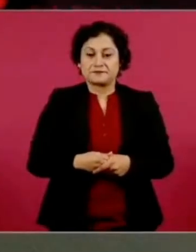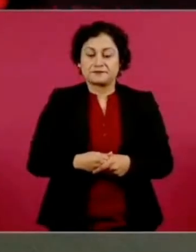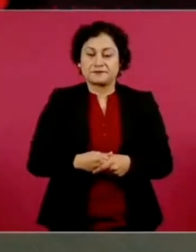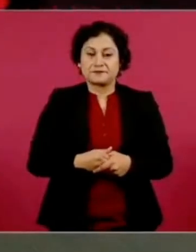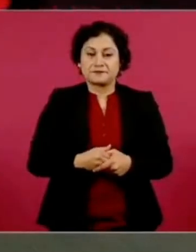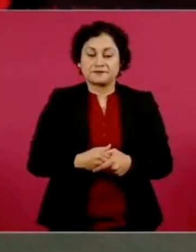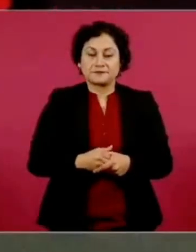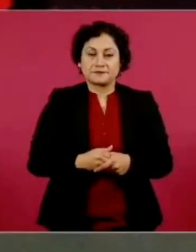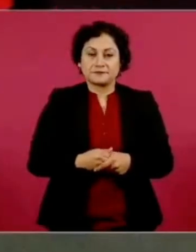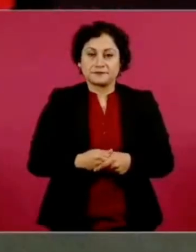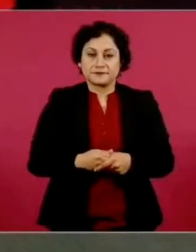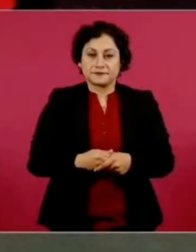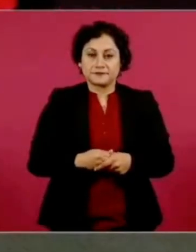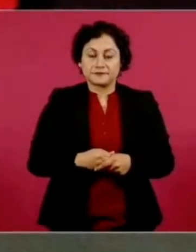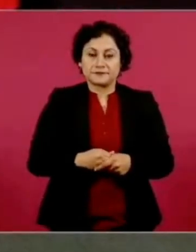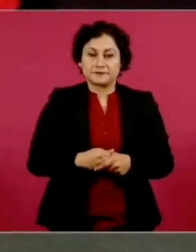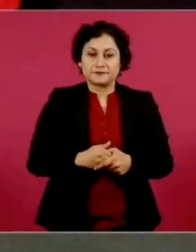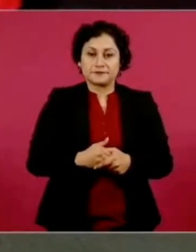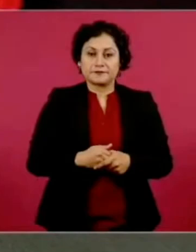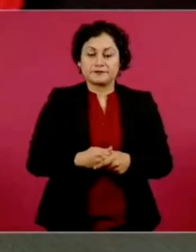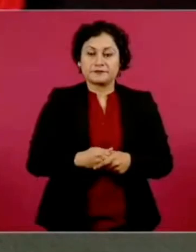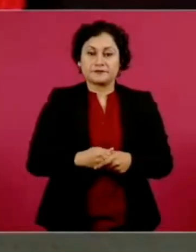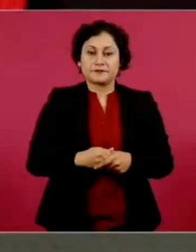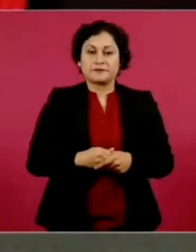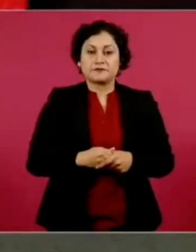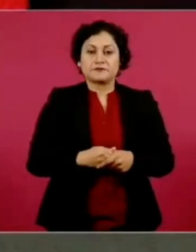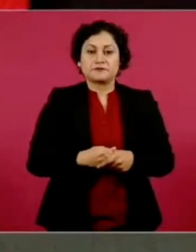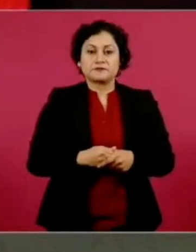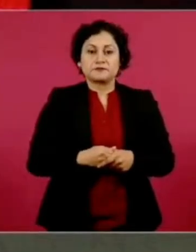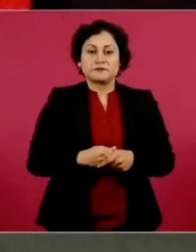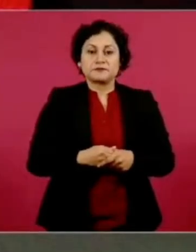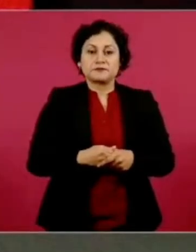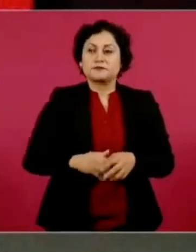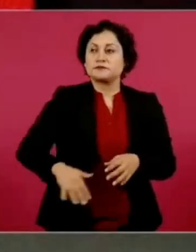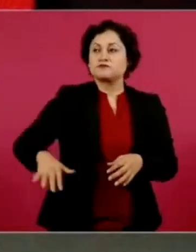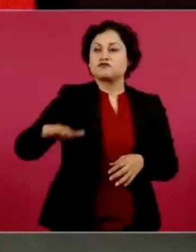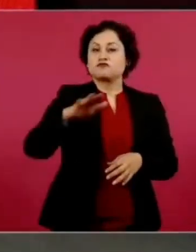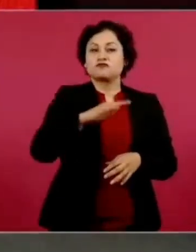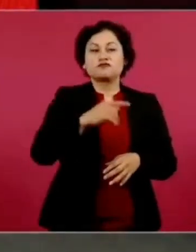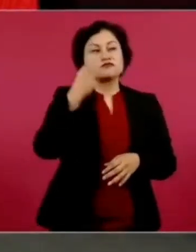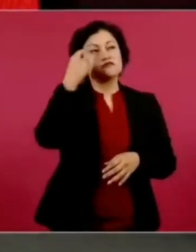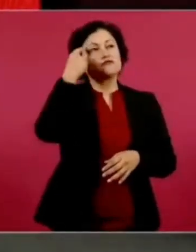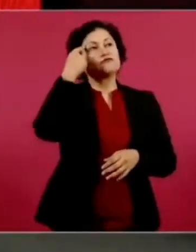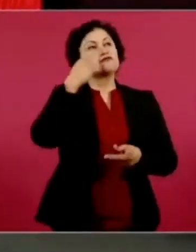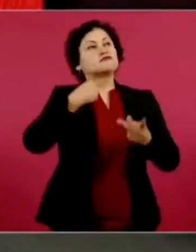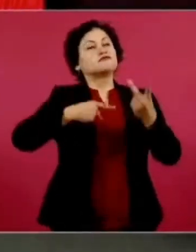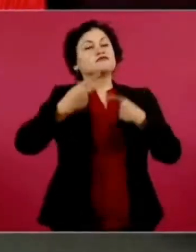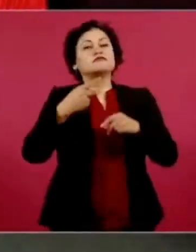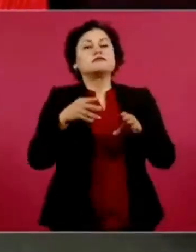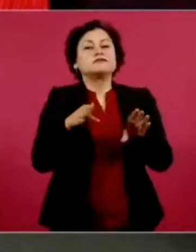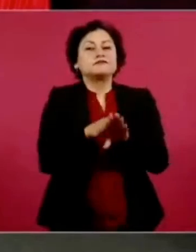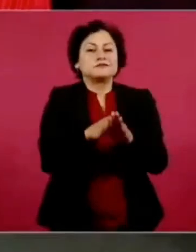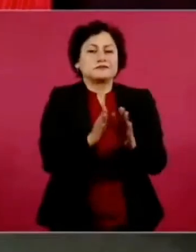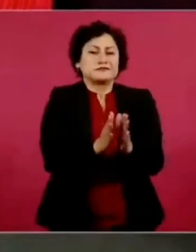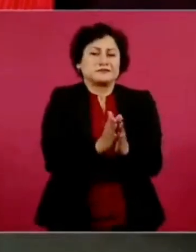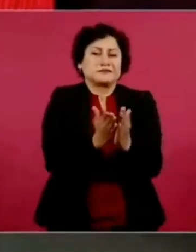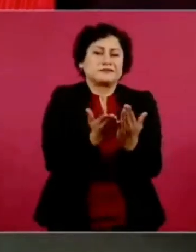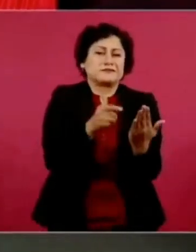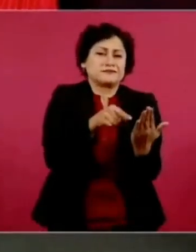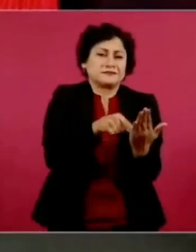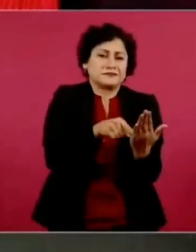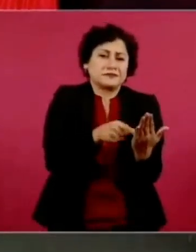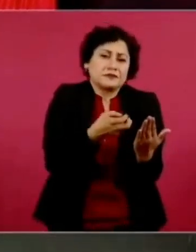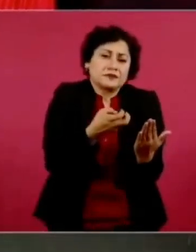Aquí está la inspiración. Esta es nuestra Biblia